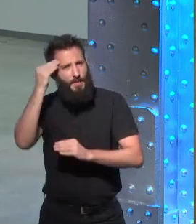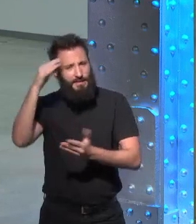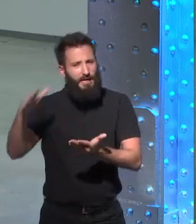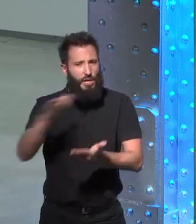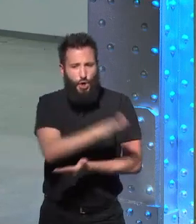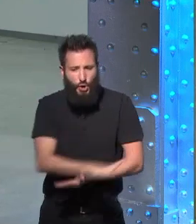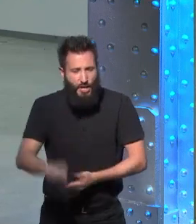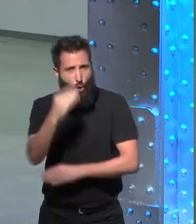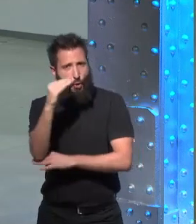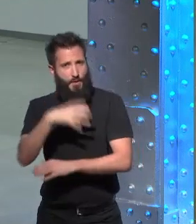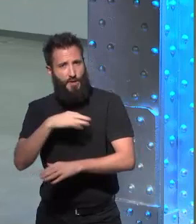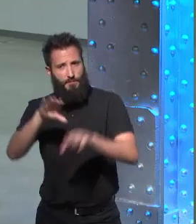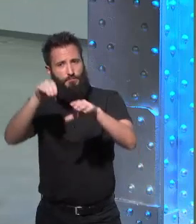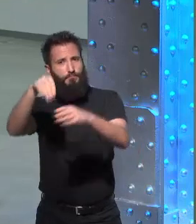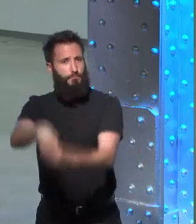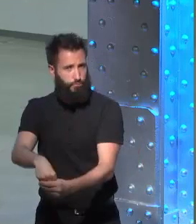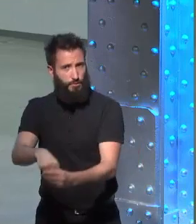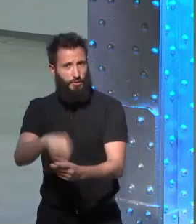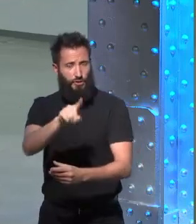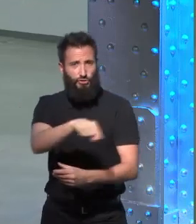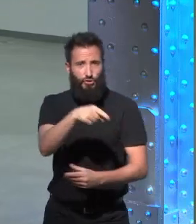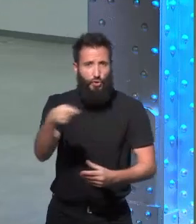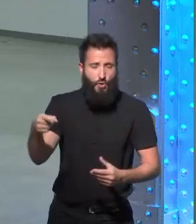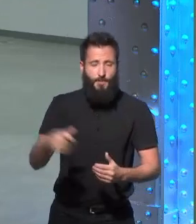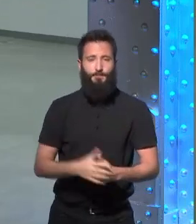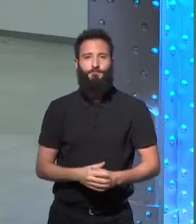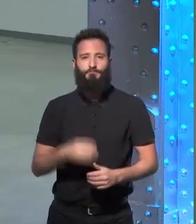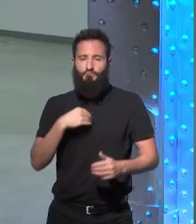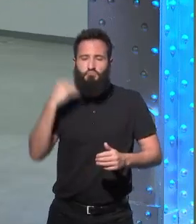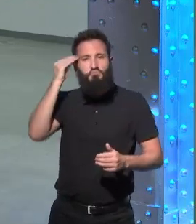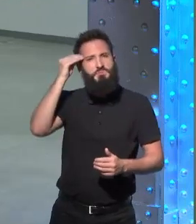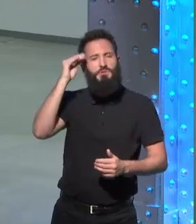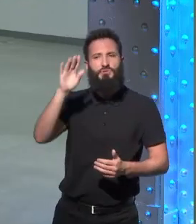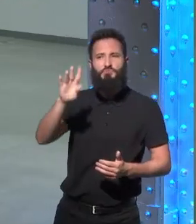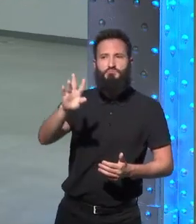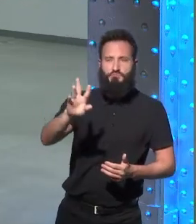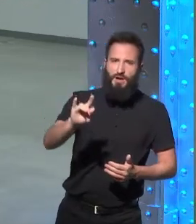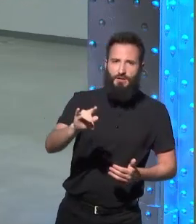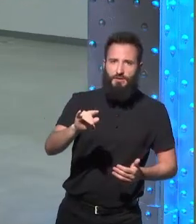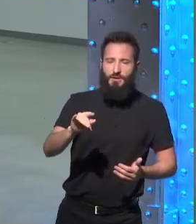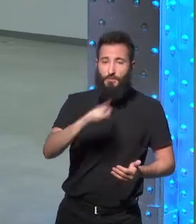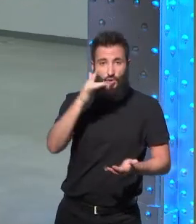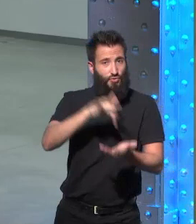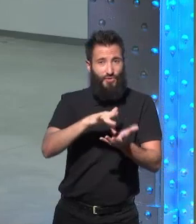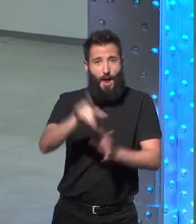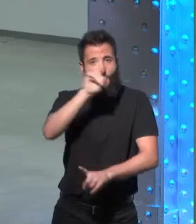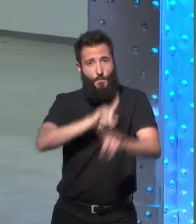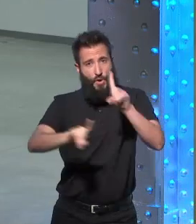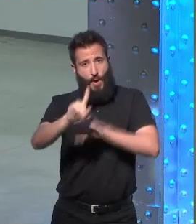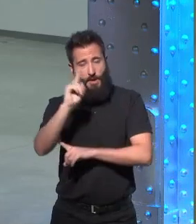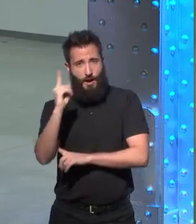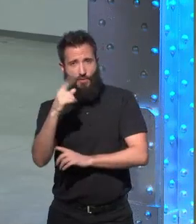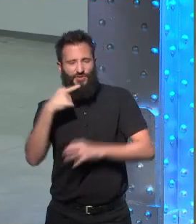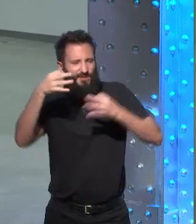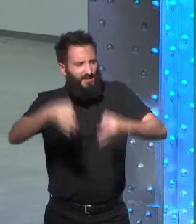sectores digitales o campos digitales? Sí, o sea, yo creo que uno de los problemas que siempre